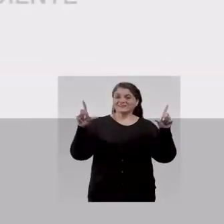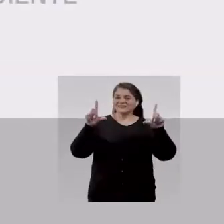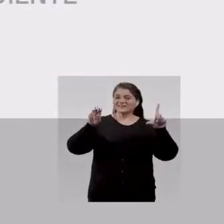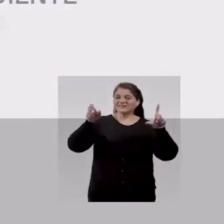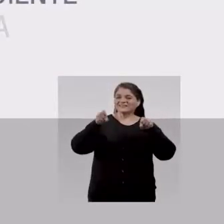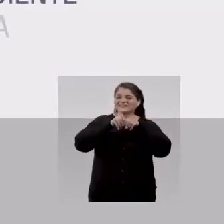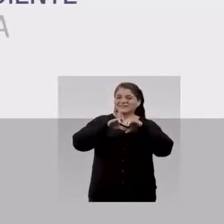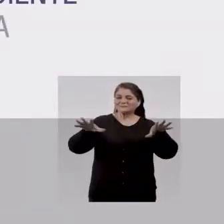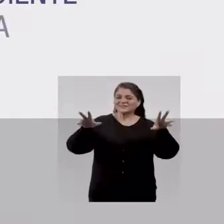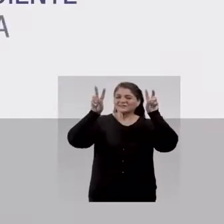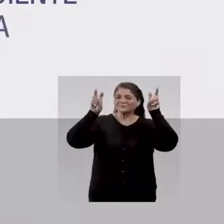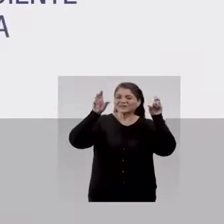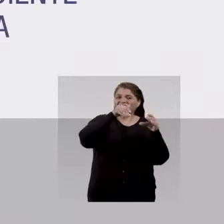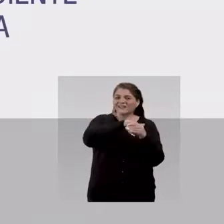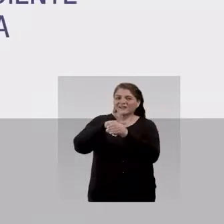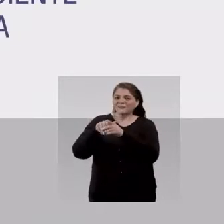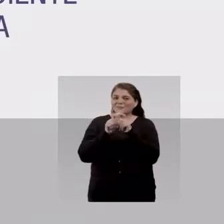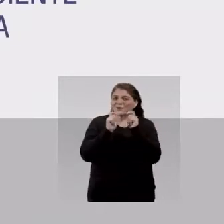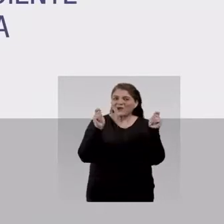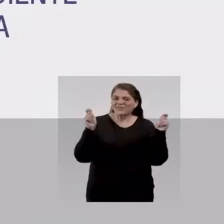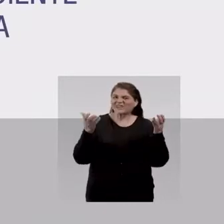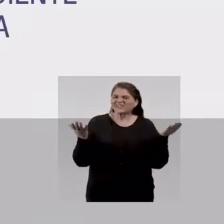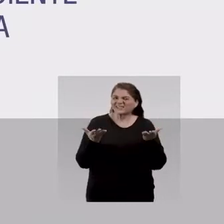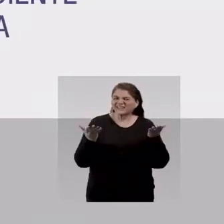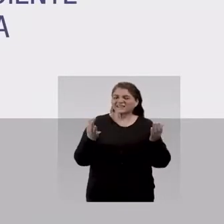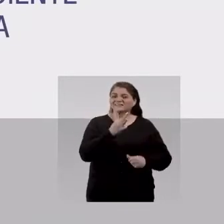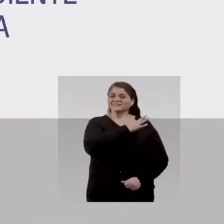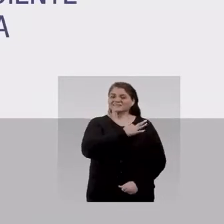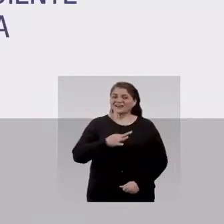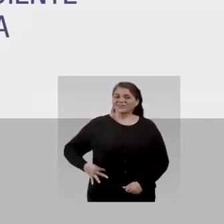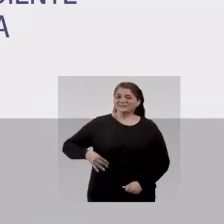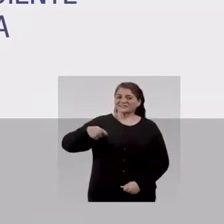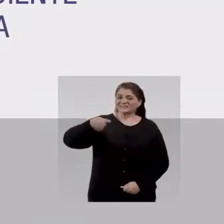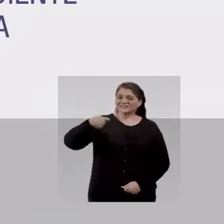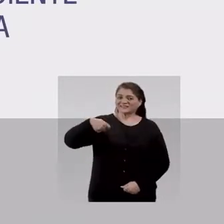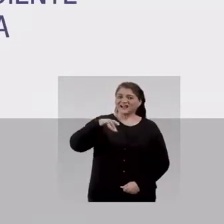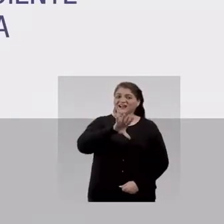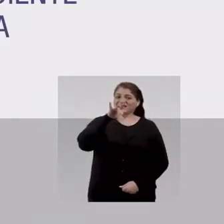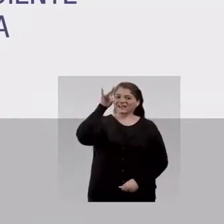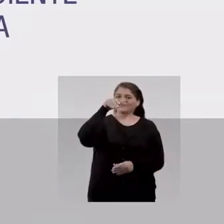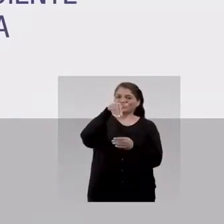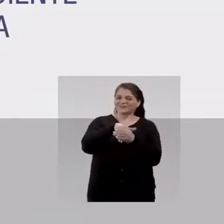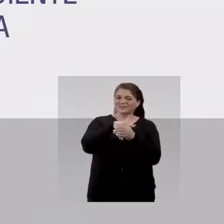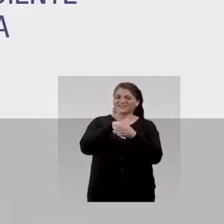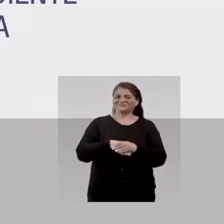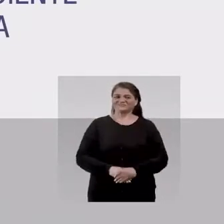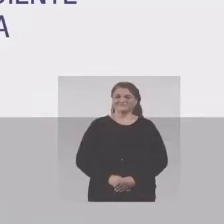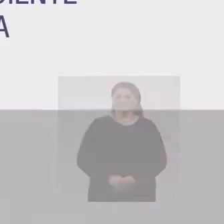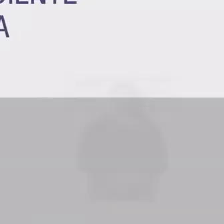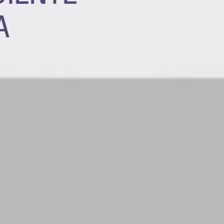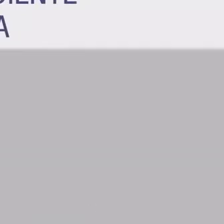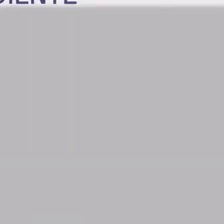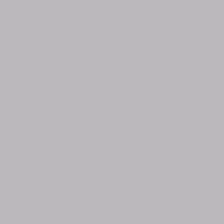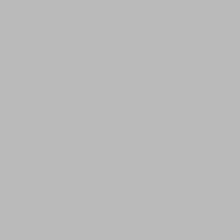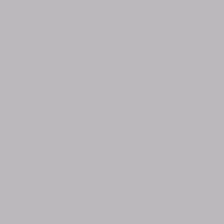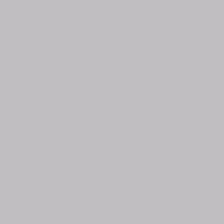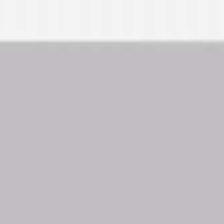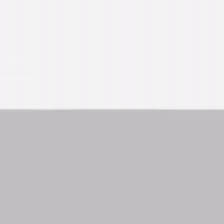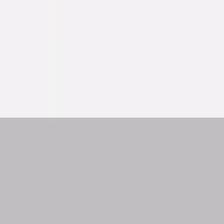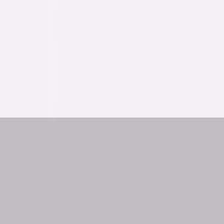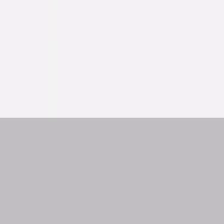los canales de televisión transmitirán conjuntamente la franja electoral correspondiente a la elección parlamentaria.